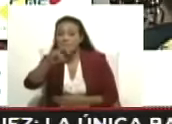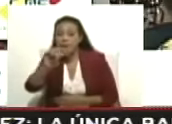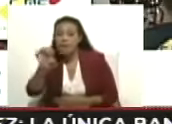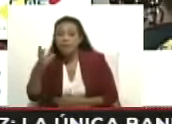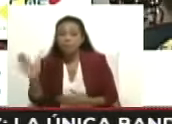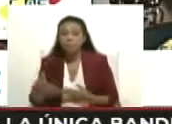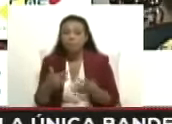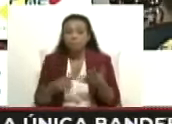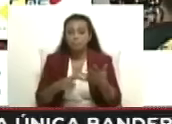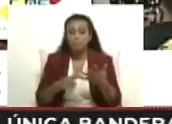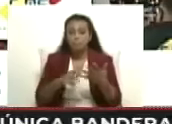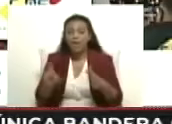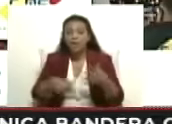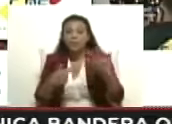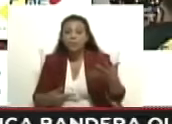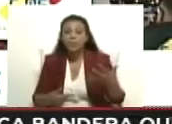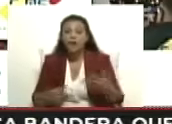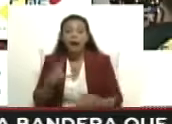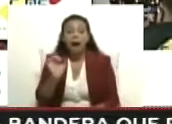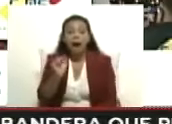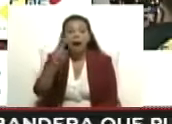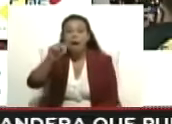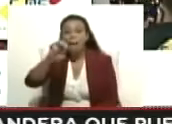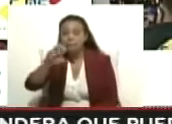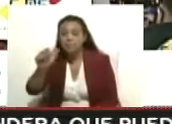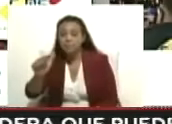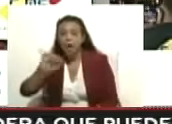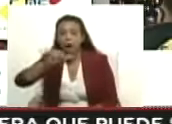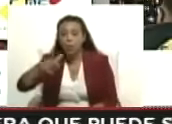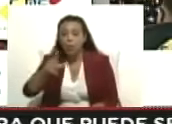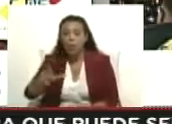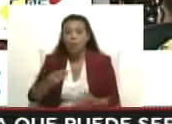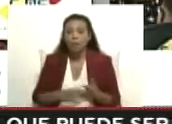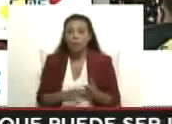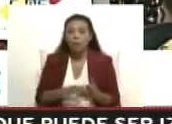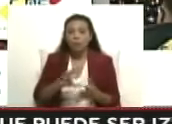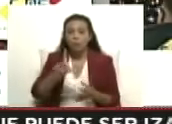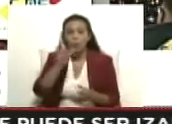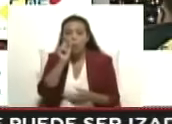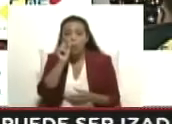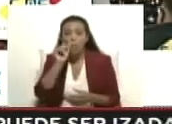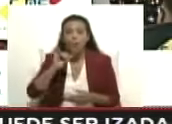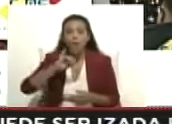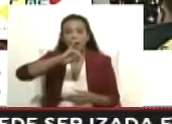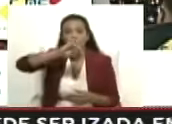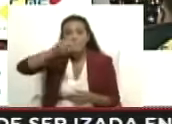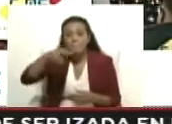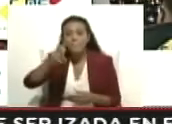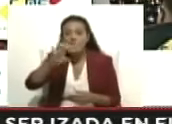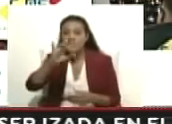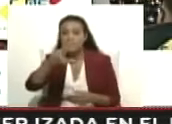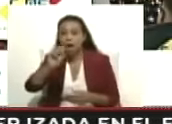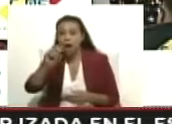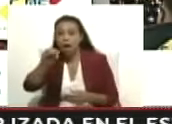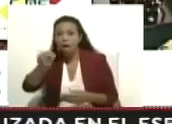Estéfano, rectora Ana Julia Niños, rector Gustavo Vizcaíno Gil,